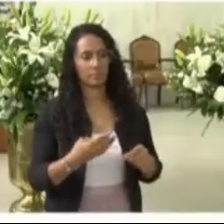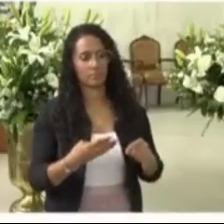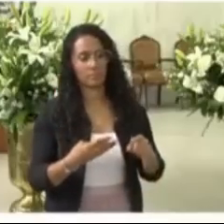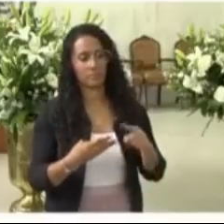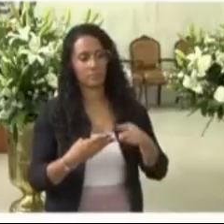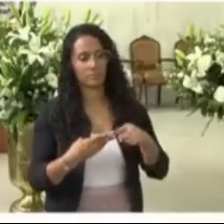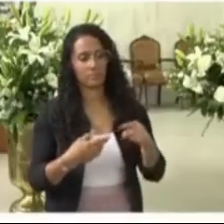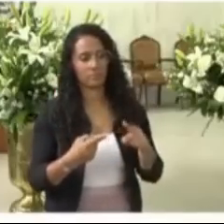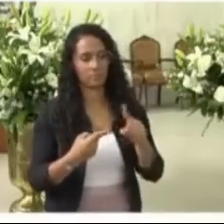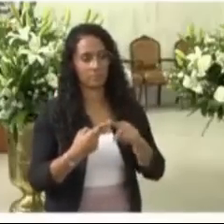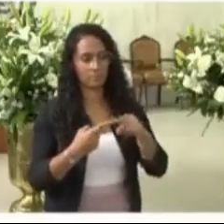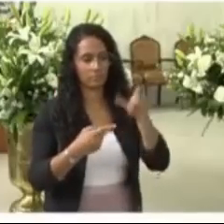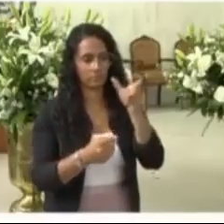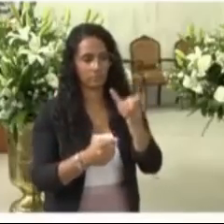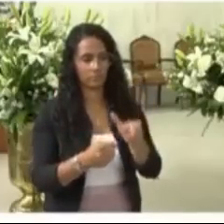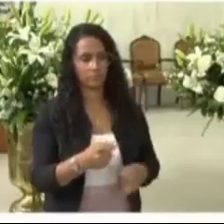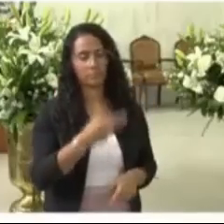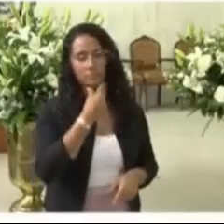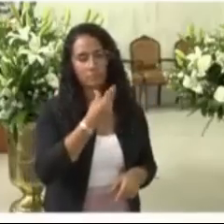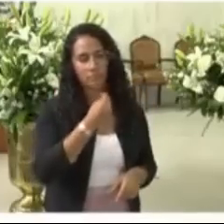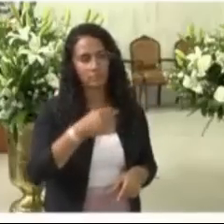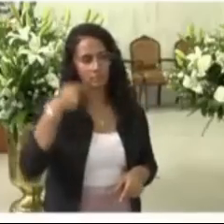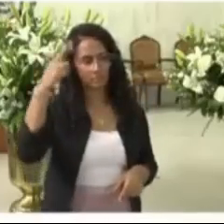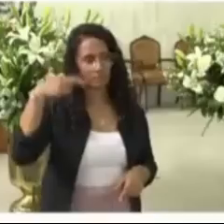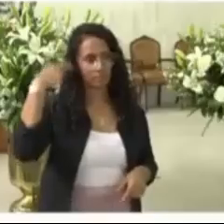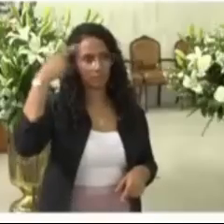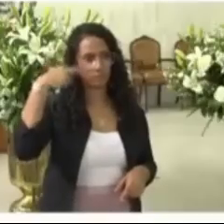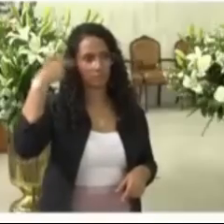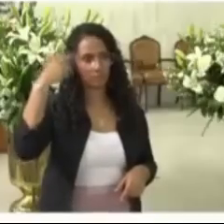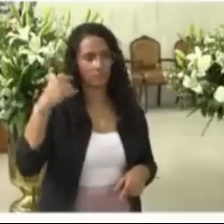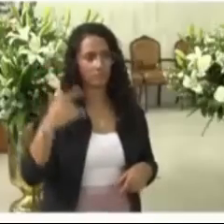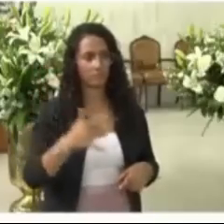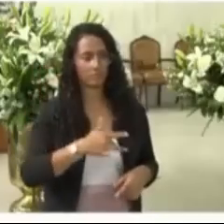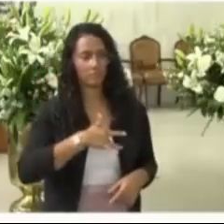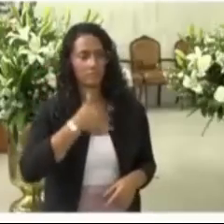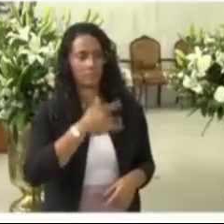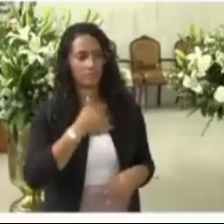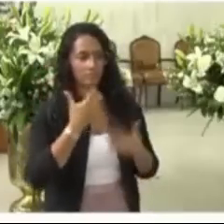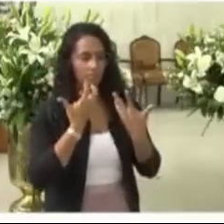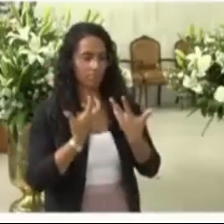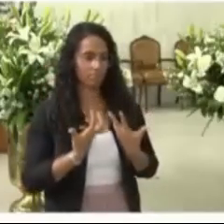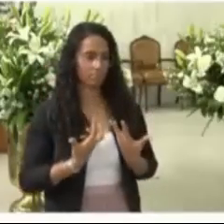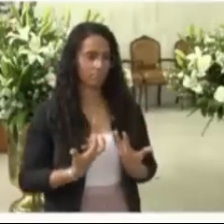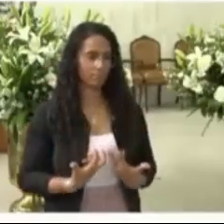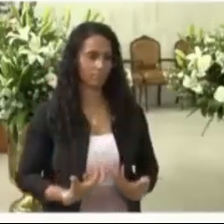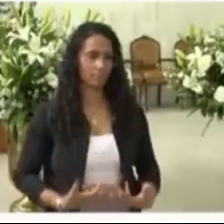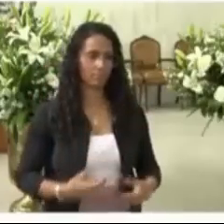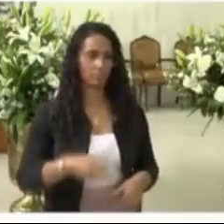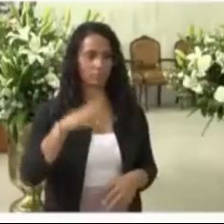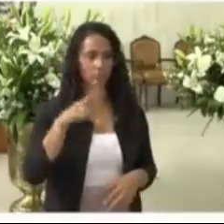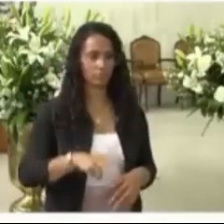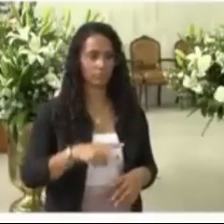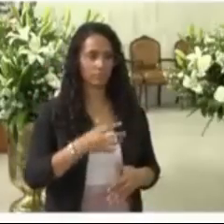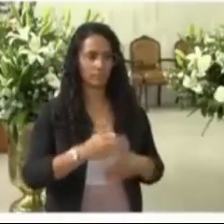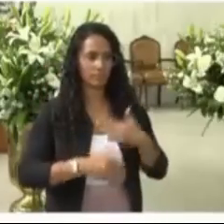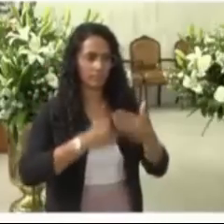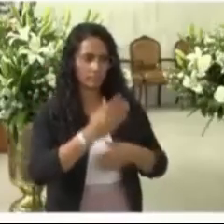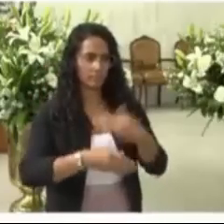de Crónicas que leímos. Se humilla delante de Dios porque sabe que